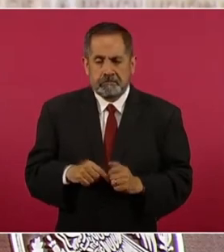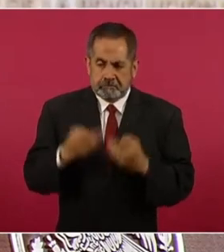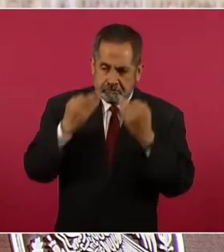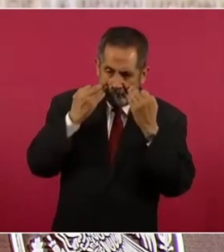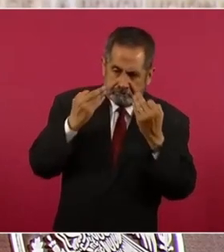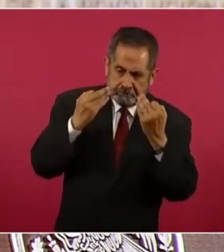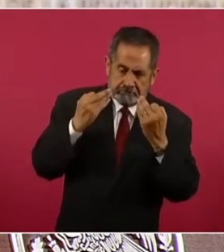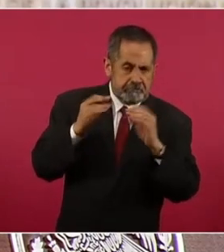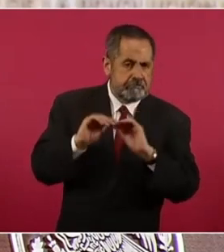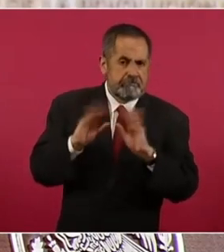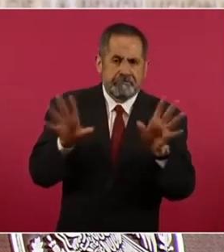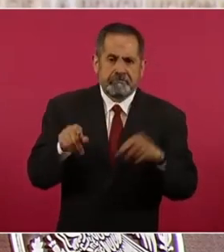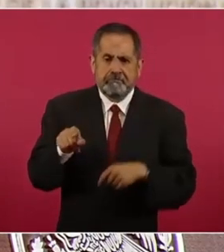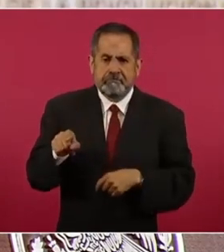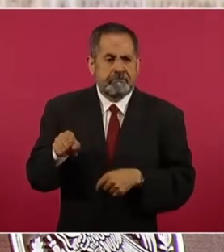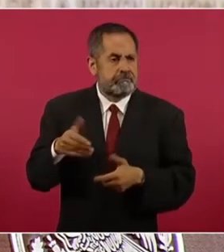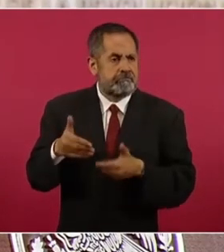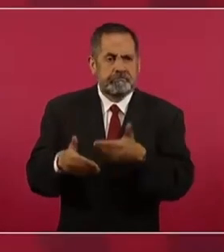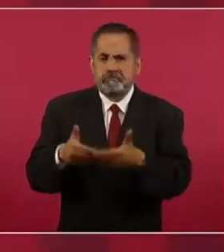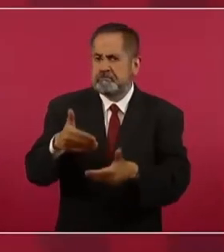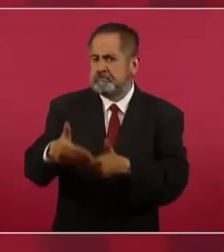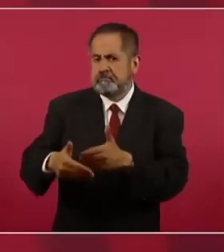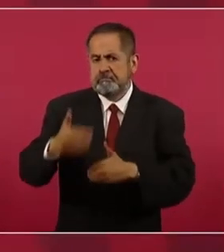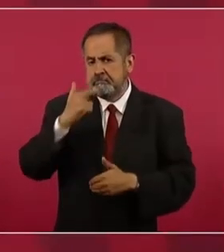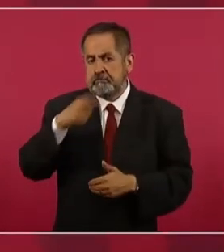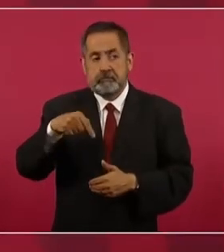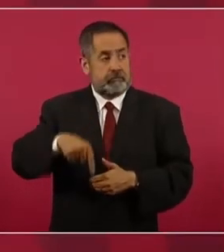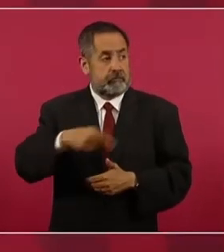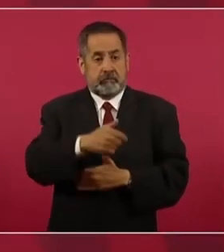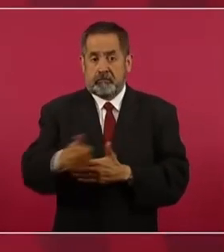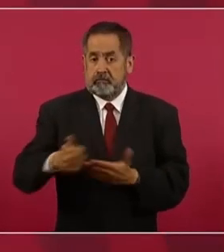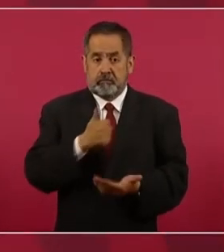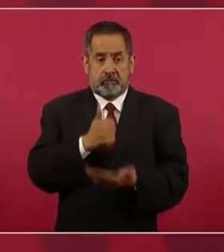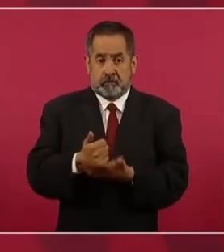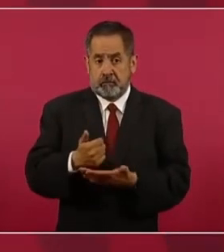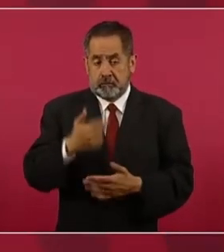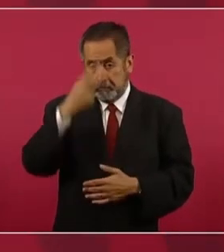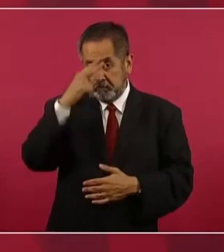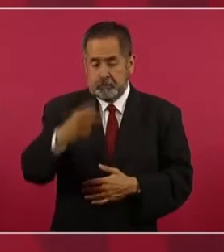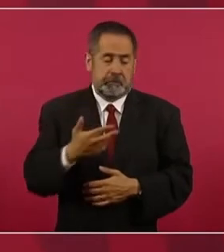notorio el avance en la Ciudad de México.